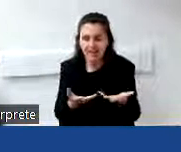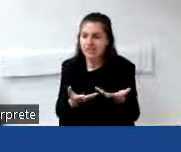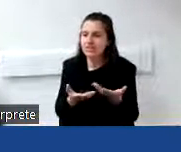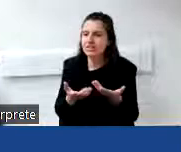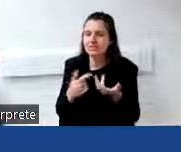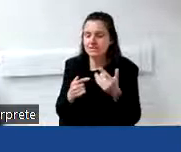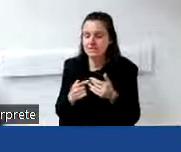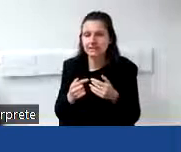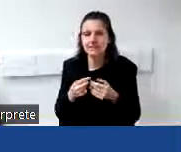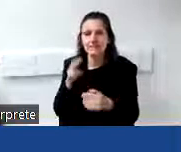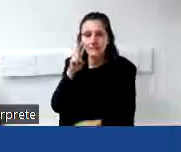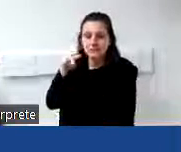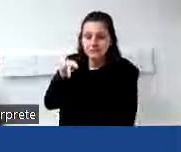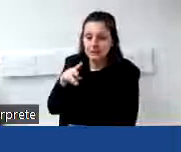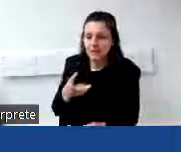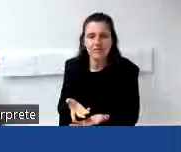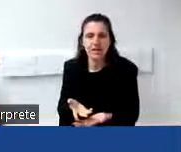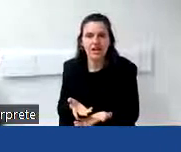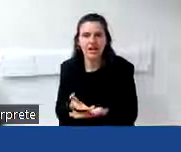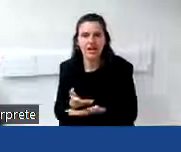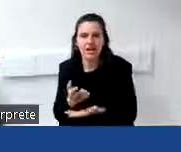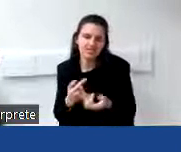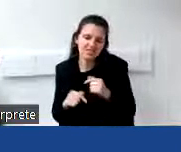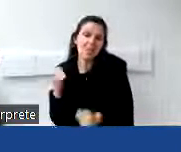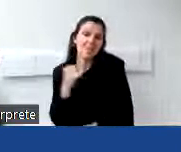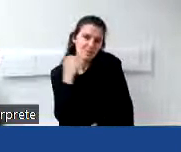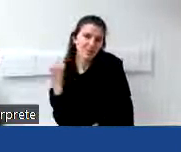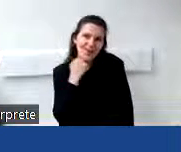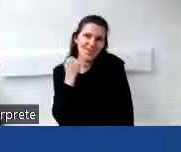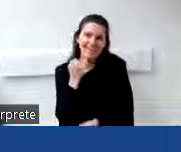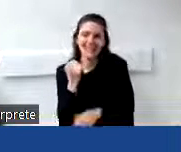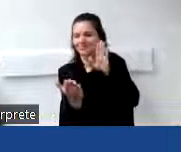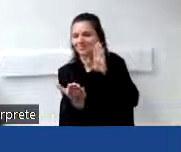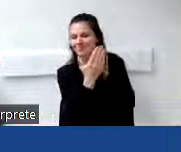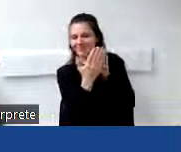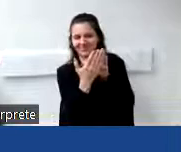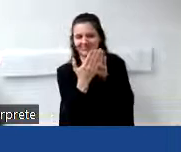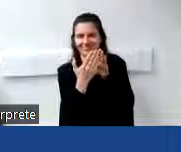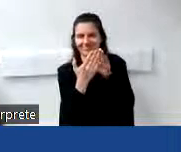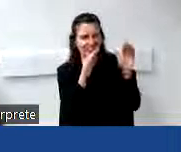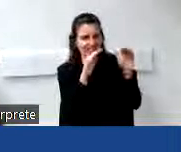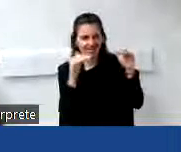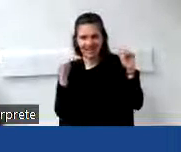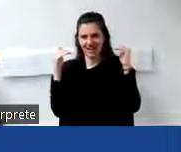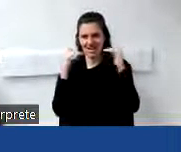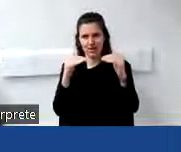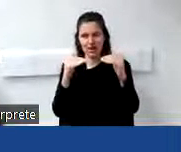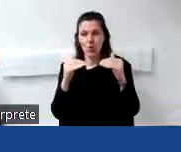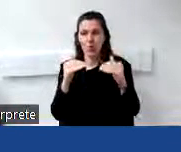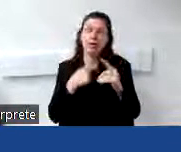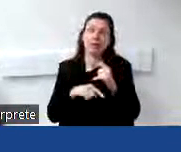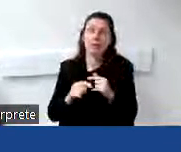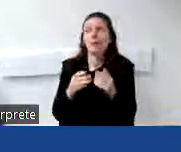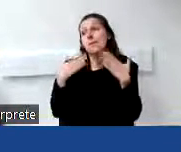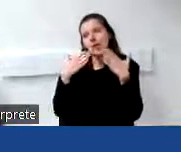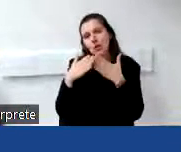más descendido, entonces estar a la misma altura genera un trato igualitario. ¿Sí? Lo mismo, preguntar si necesita ayuda